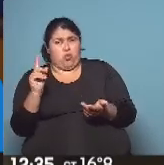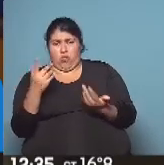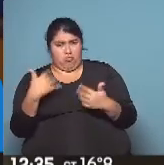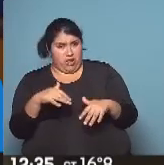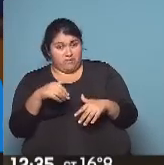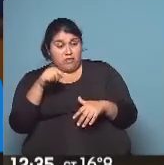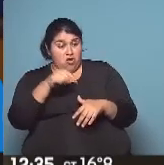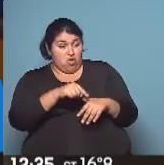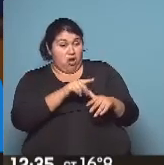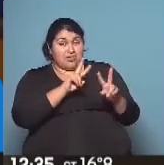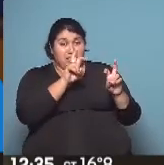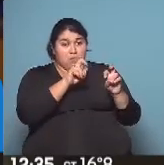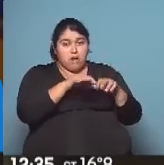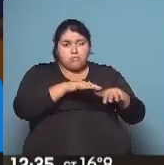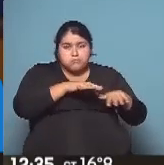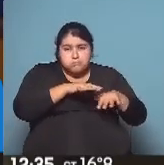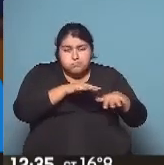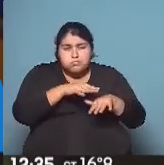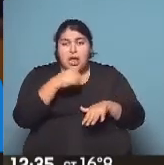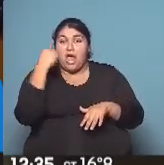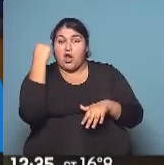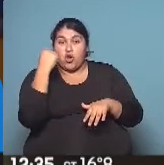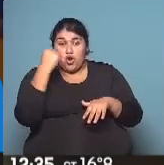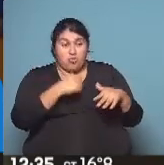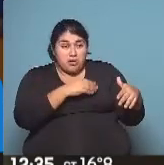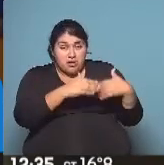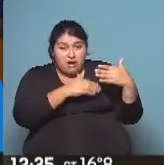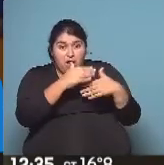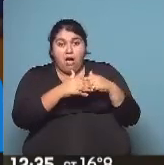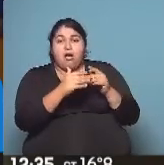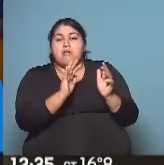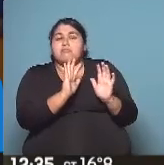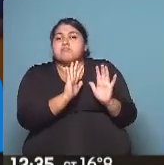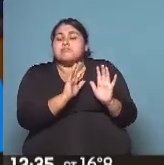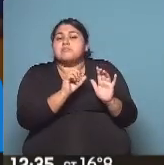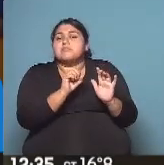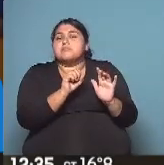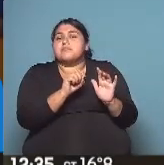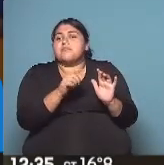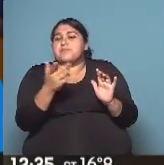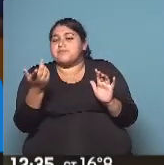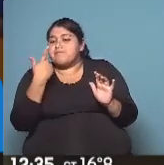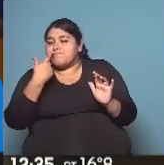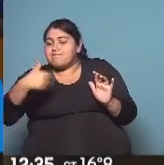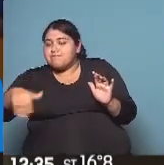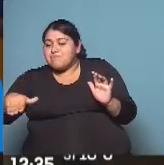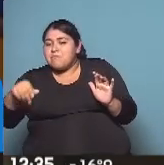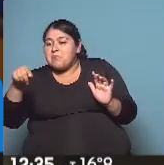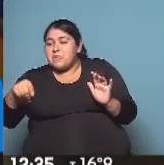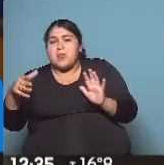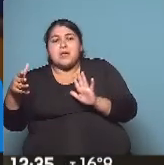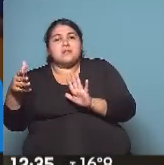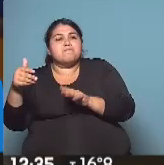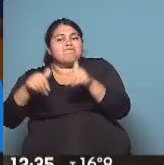el funcionamiento de la economía que tiene estos dos temas de largo y de corto plazo, a su vez, se ve perjudicado por el